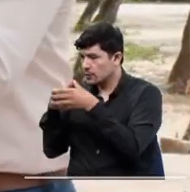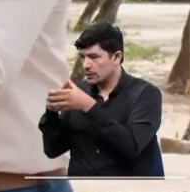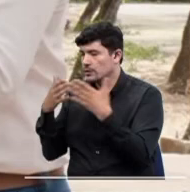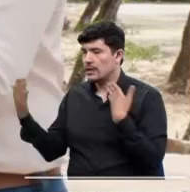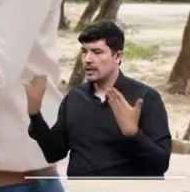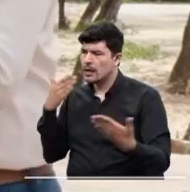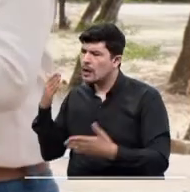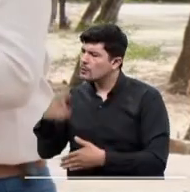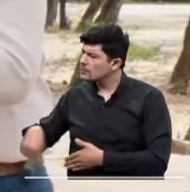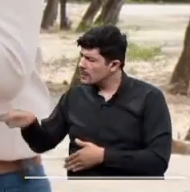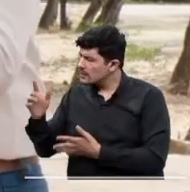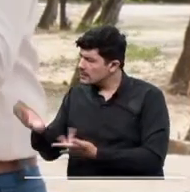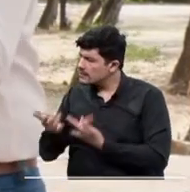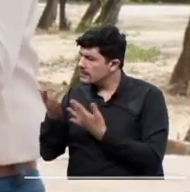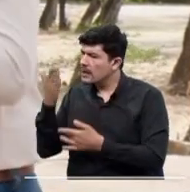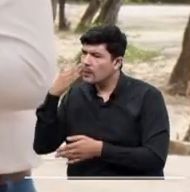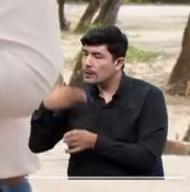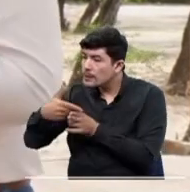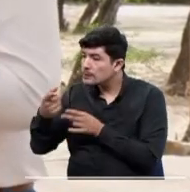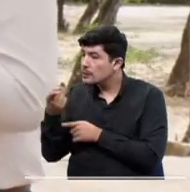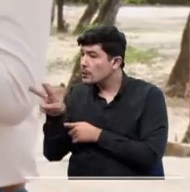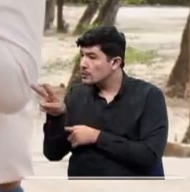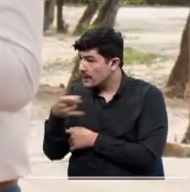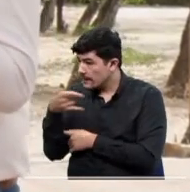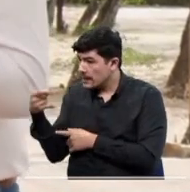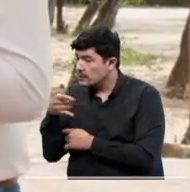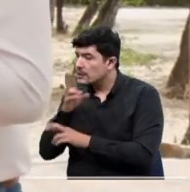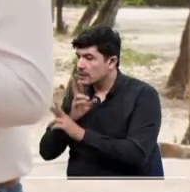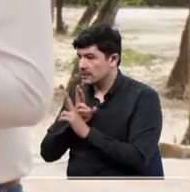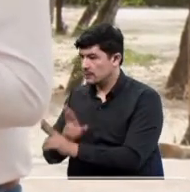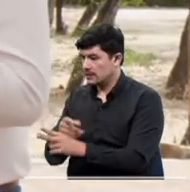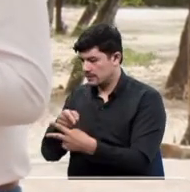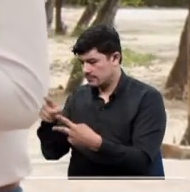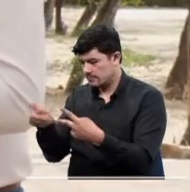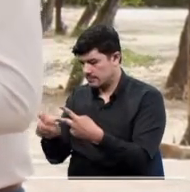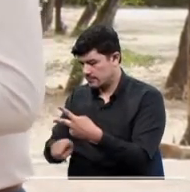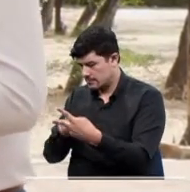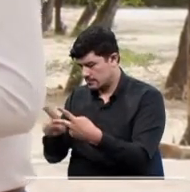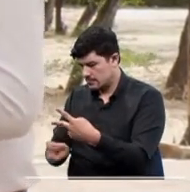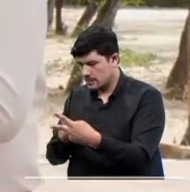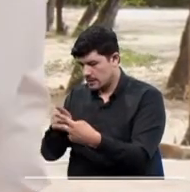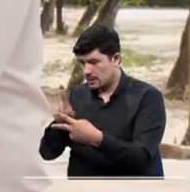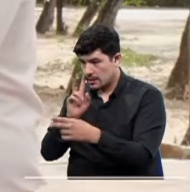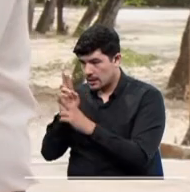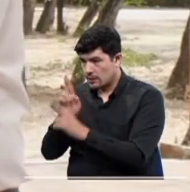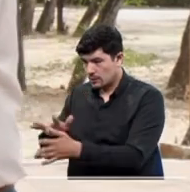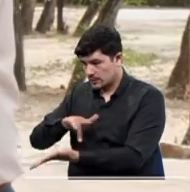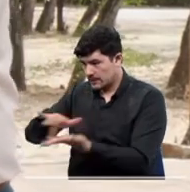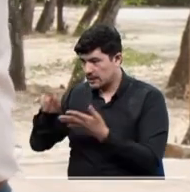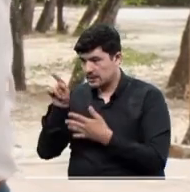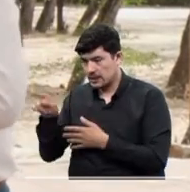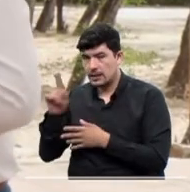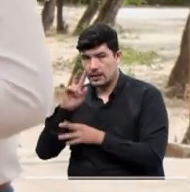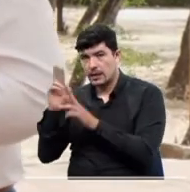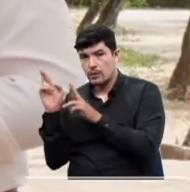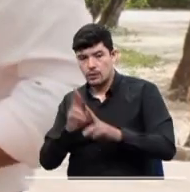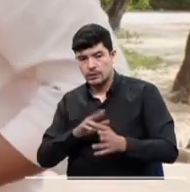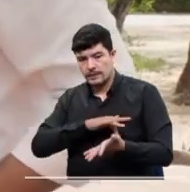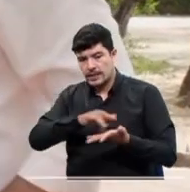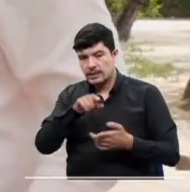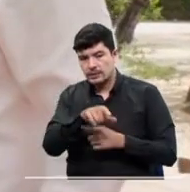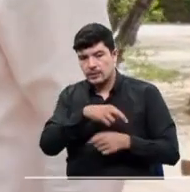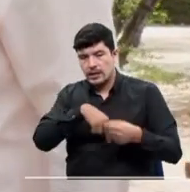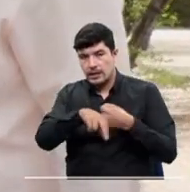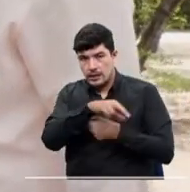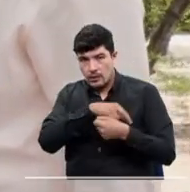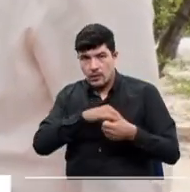marzo haya respuesta de estas dos peticiones. Una de ellas, el tema de la declaratoria de emergencia para el presidente y lo de la zona del Catatumbo.